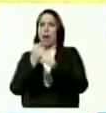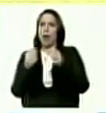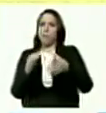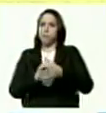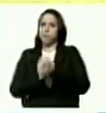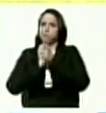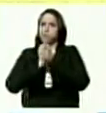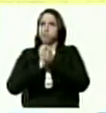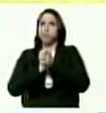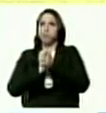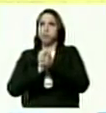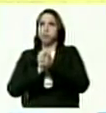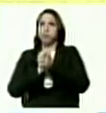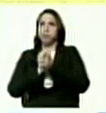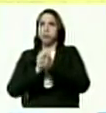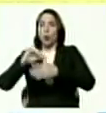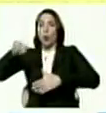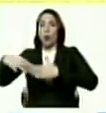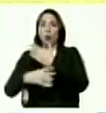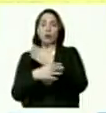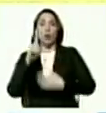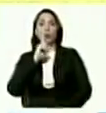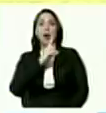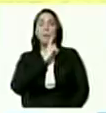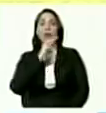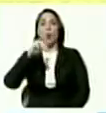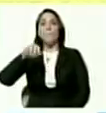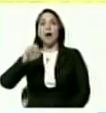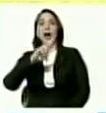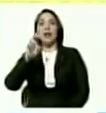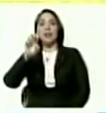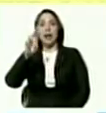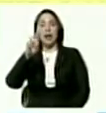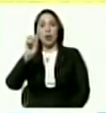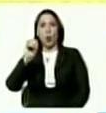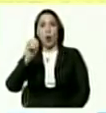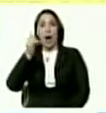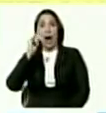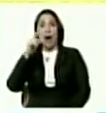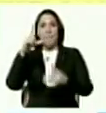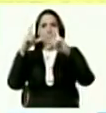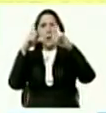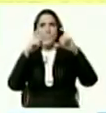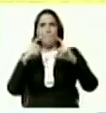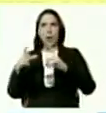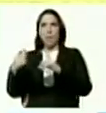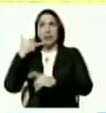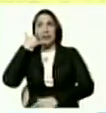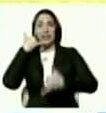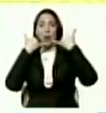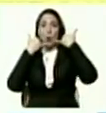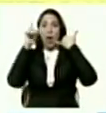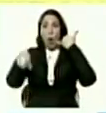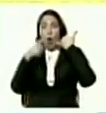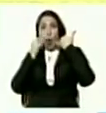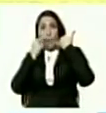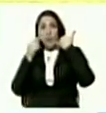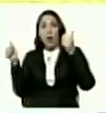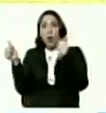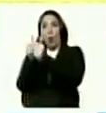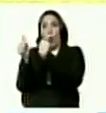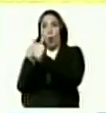el señor Juan Guaidó llamado Marrero. Aquí está una captura del celular del señor Marrero con Juan